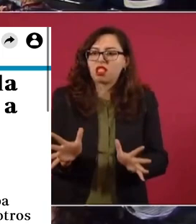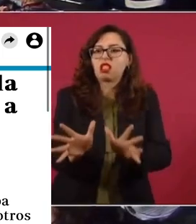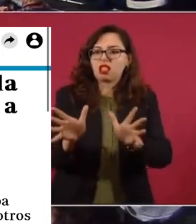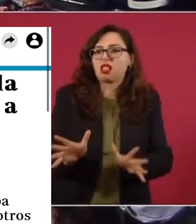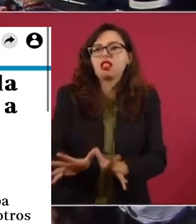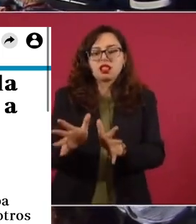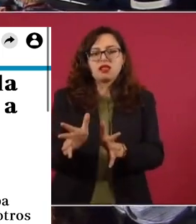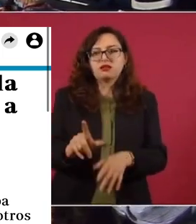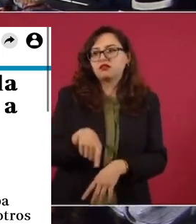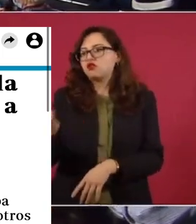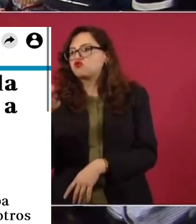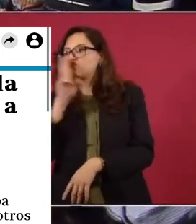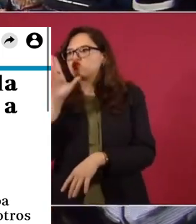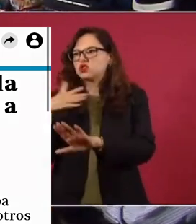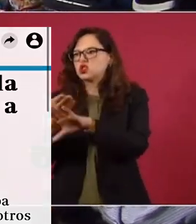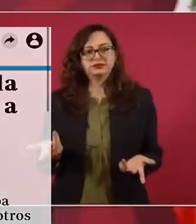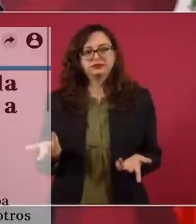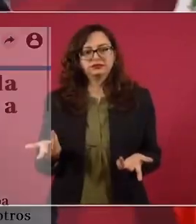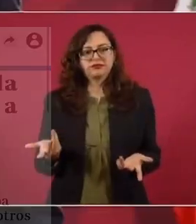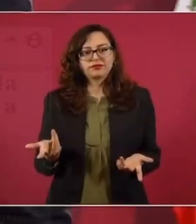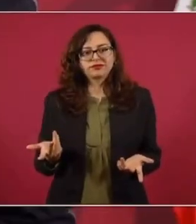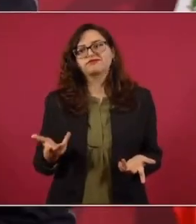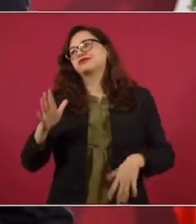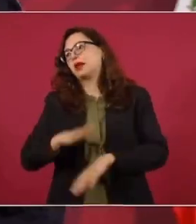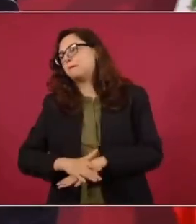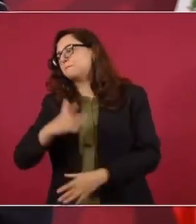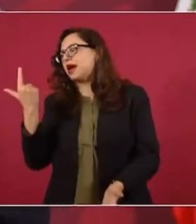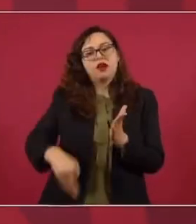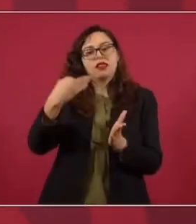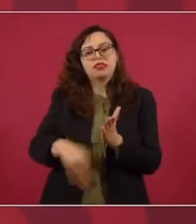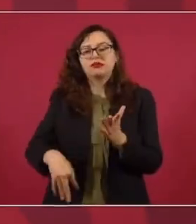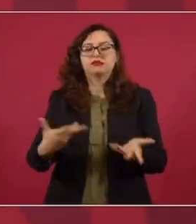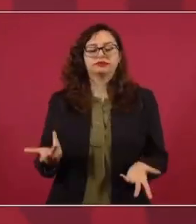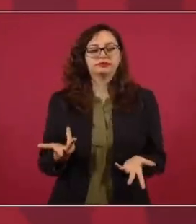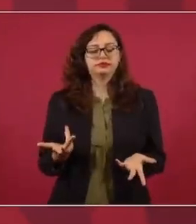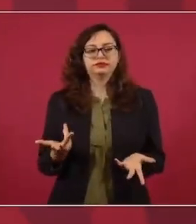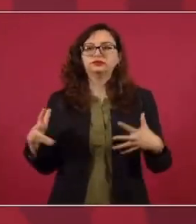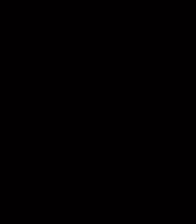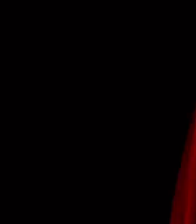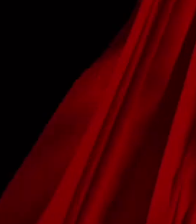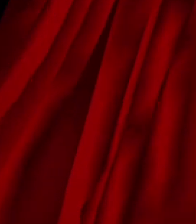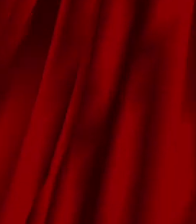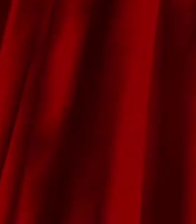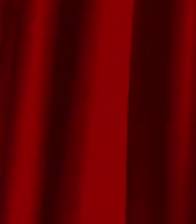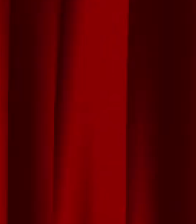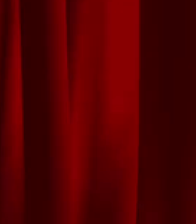medidas en contra de Rusia, que volvieron todavía más irracional la guerra.